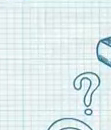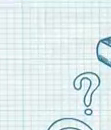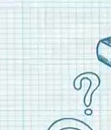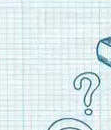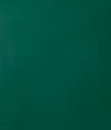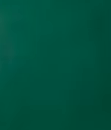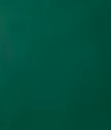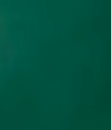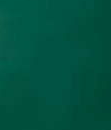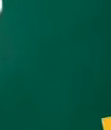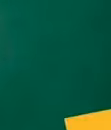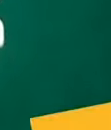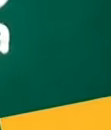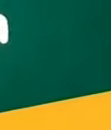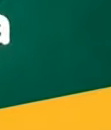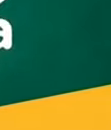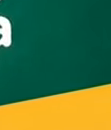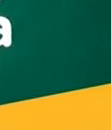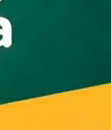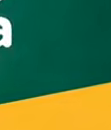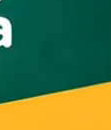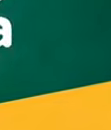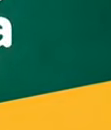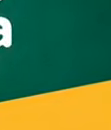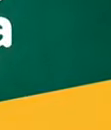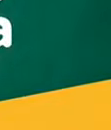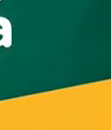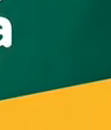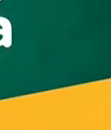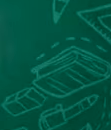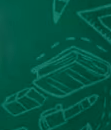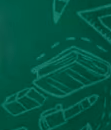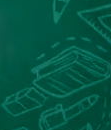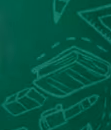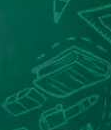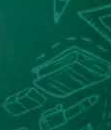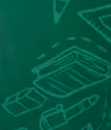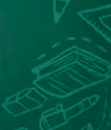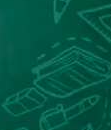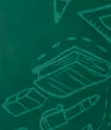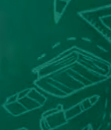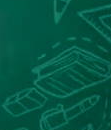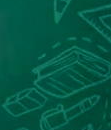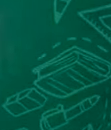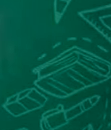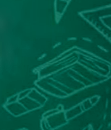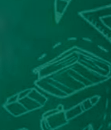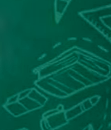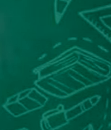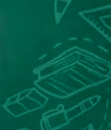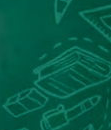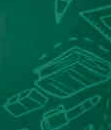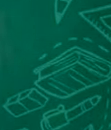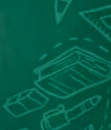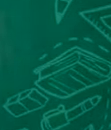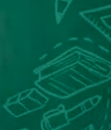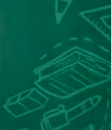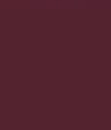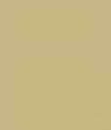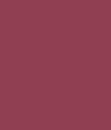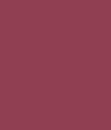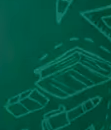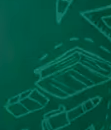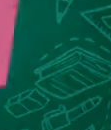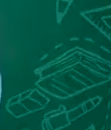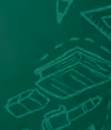de la tarde. Recuerda que Radio Nacional también está con Aprendo en Casa. Secundaria, de lunes a viernes a las 8:30